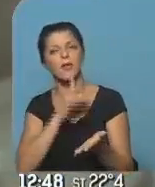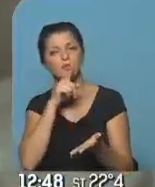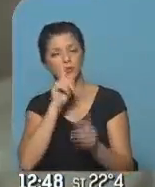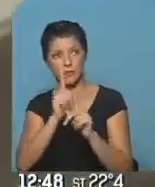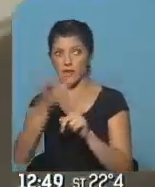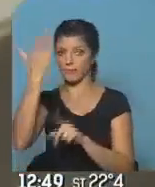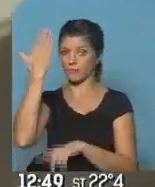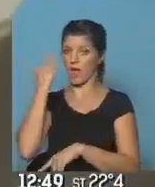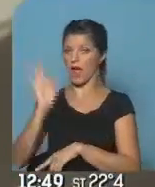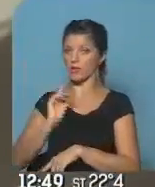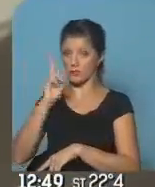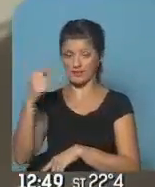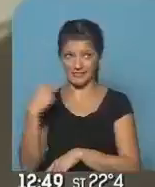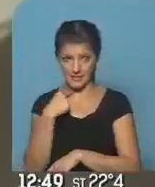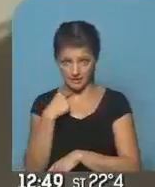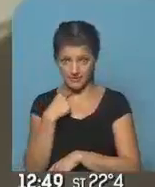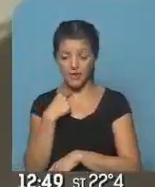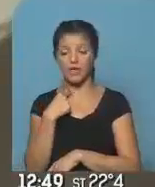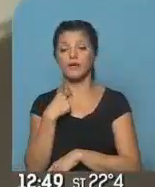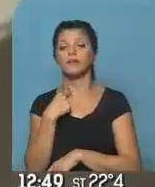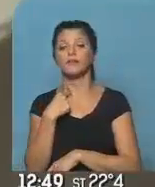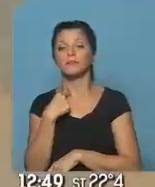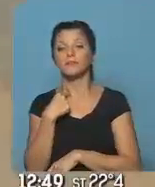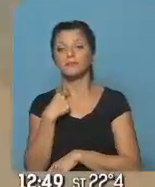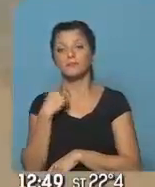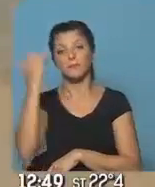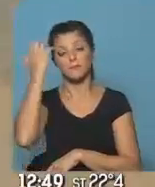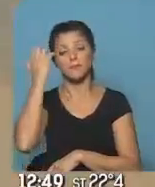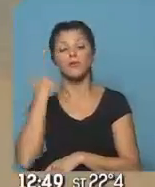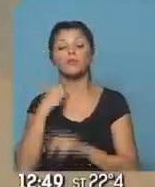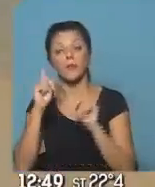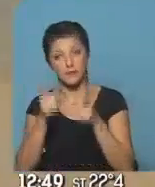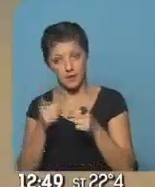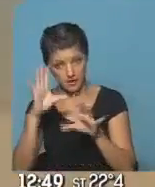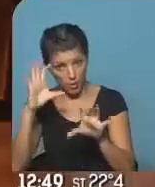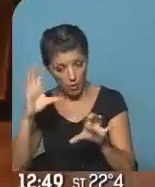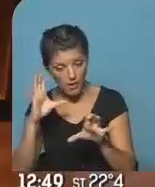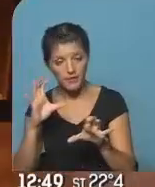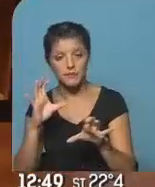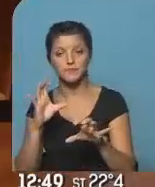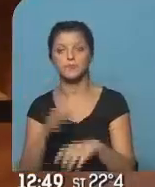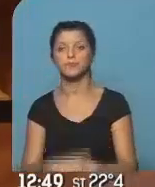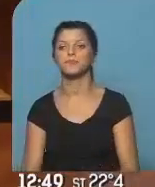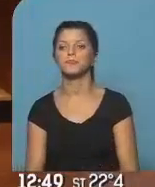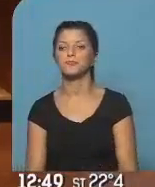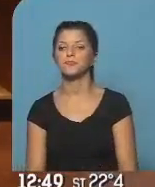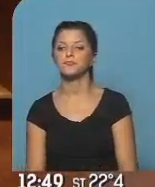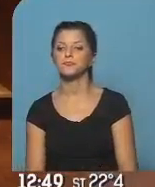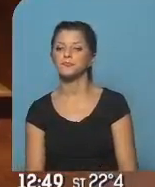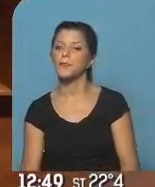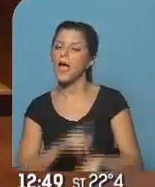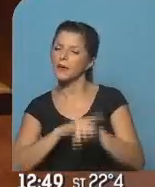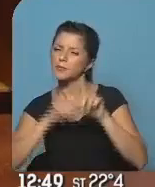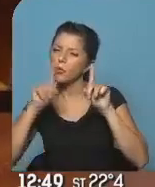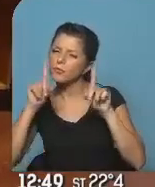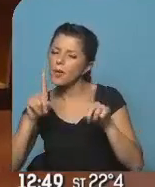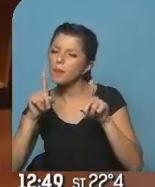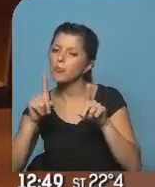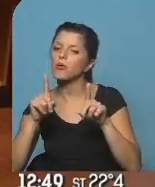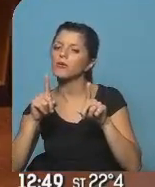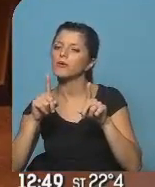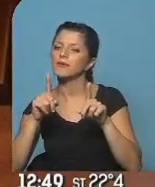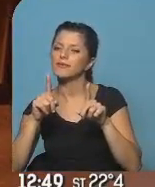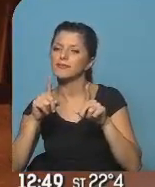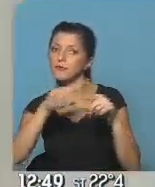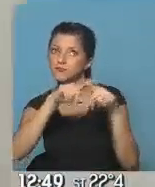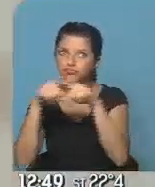términos de lo que tiene que ver con las armas químicas, y no hay que dejar de lado que mientras esto está ocurriendo, en simultáneo sigue la discusión por lo que ocurrió en Reino